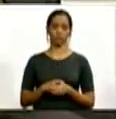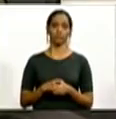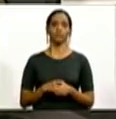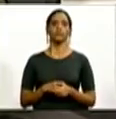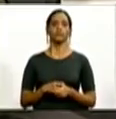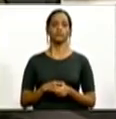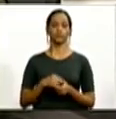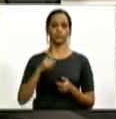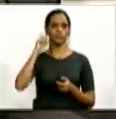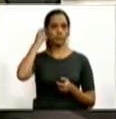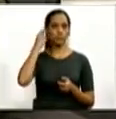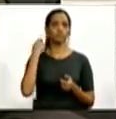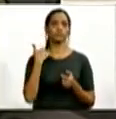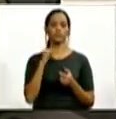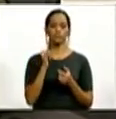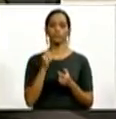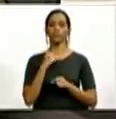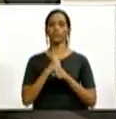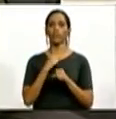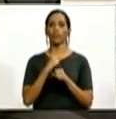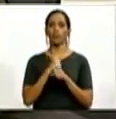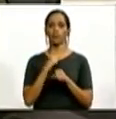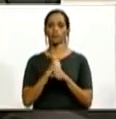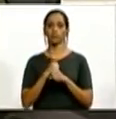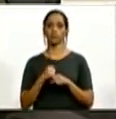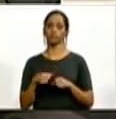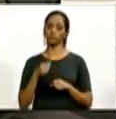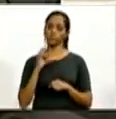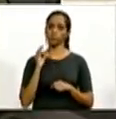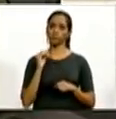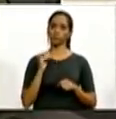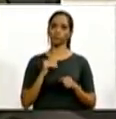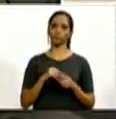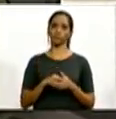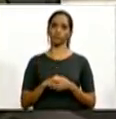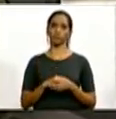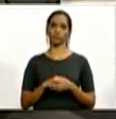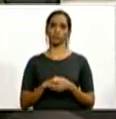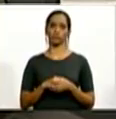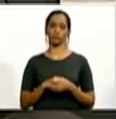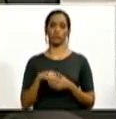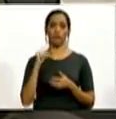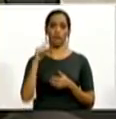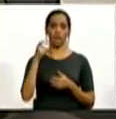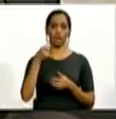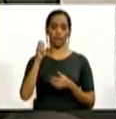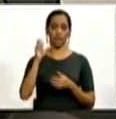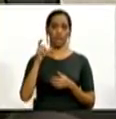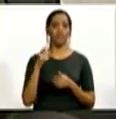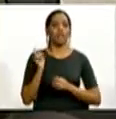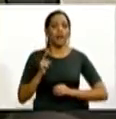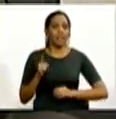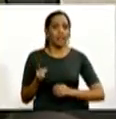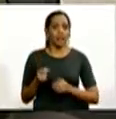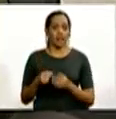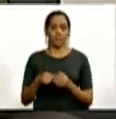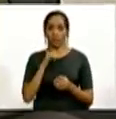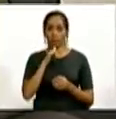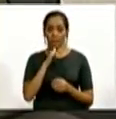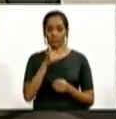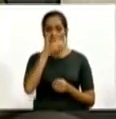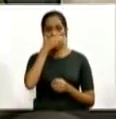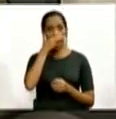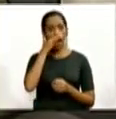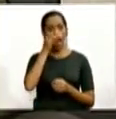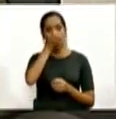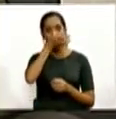Luis recordaba que hay que montarse en ese trabajo, podremos hablar con el compañero Ángel Palacio, que debe tener ese material, de